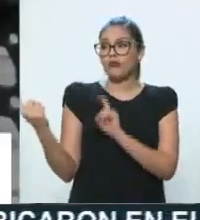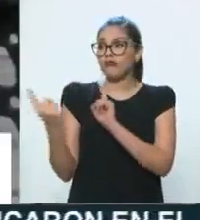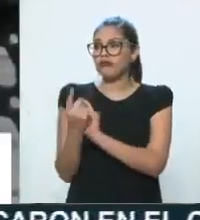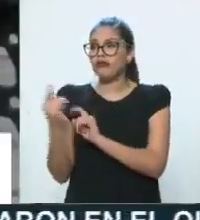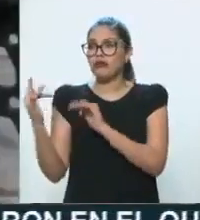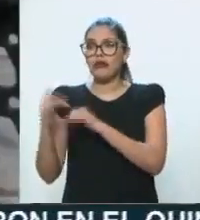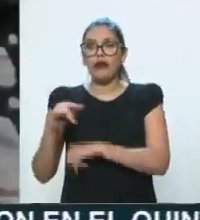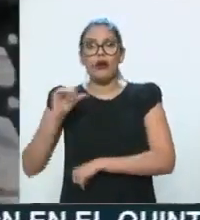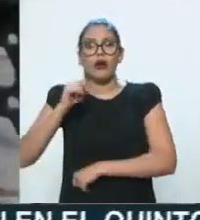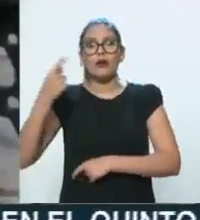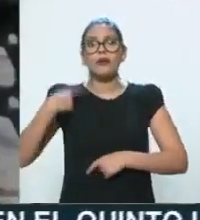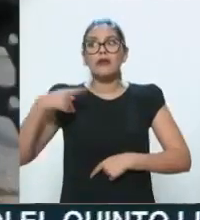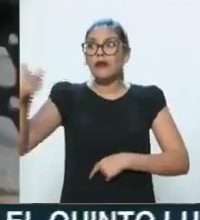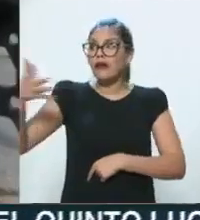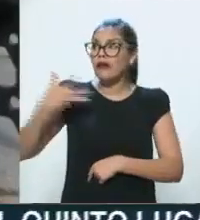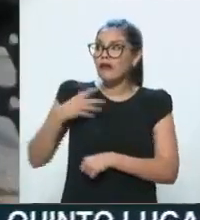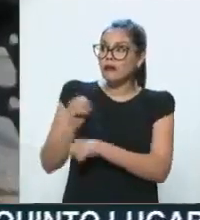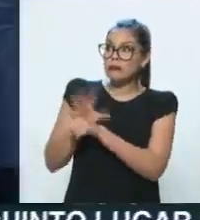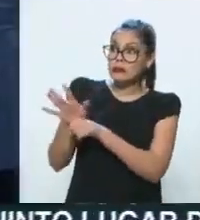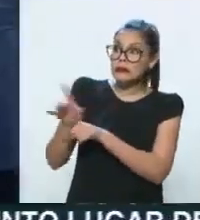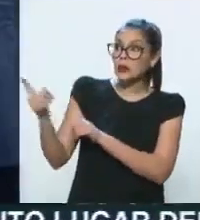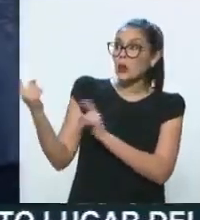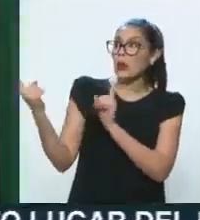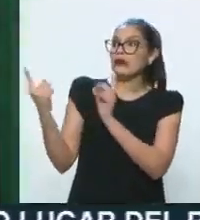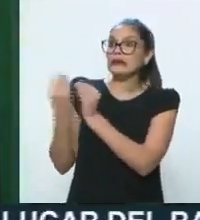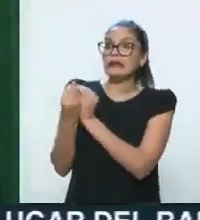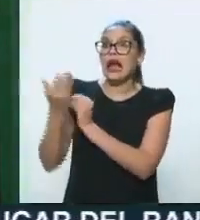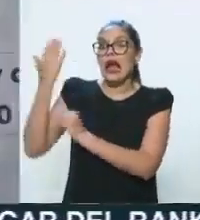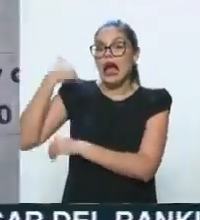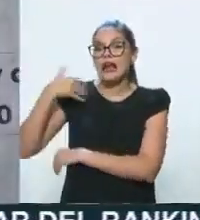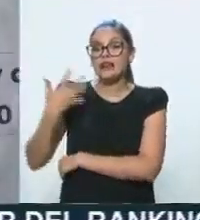algún familiar que haya dado positivo en esta enfermedad.